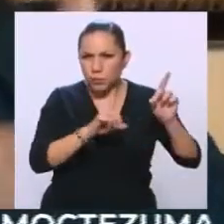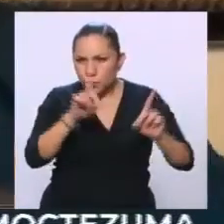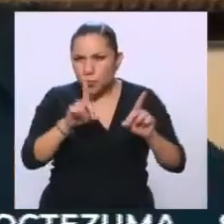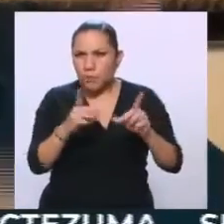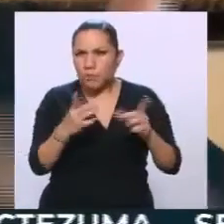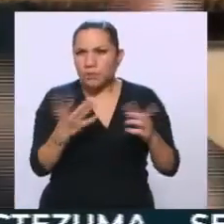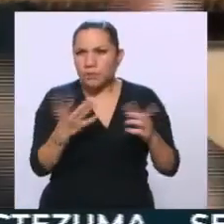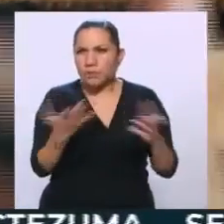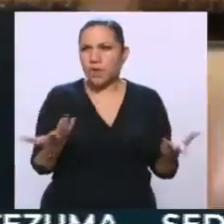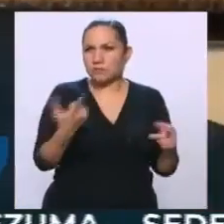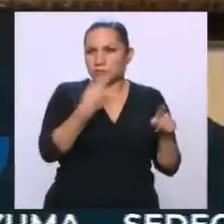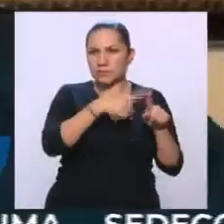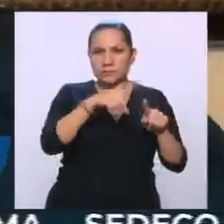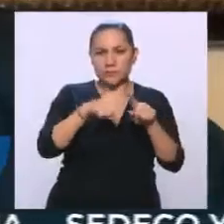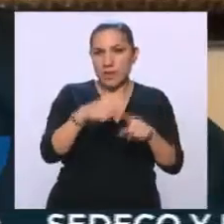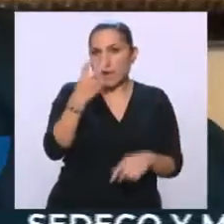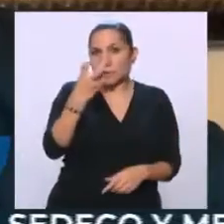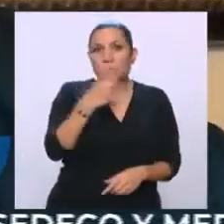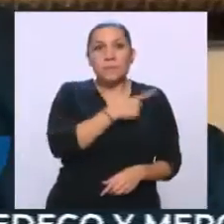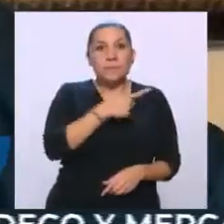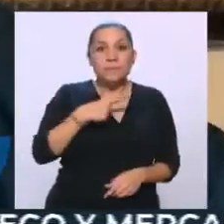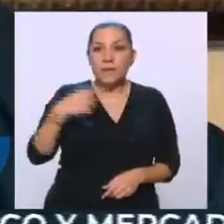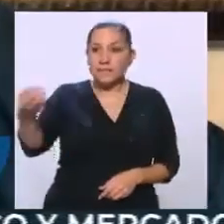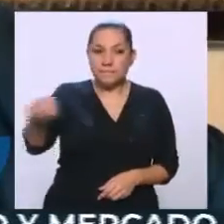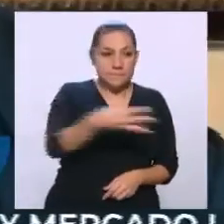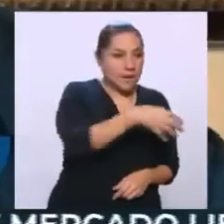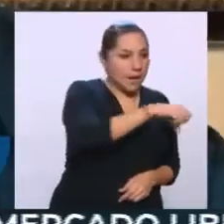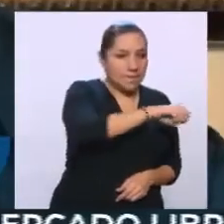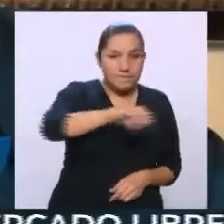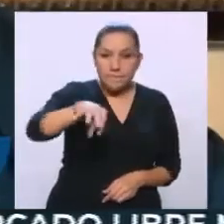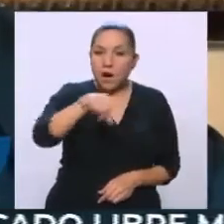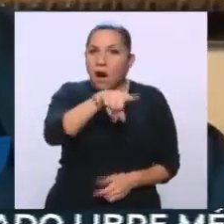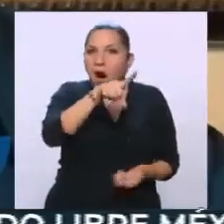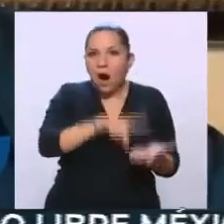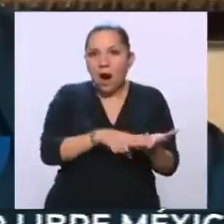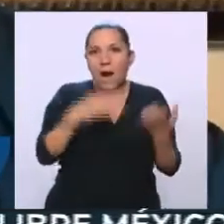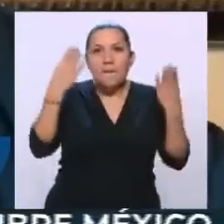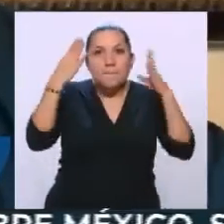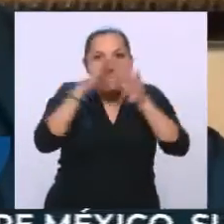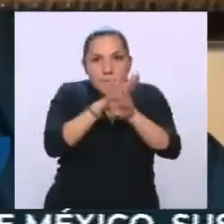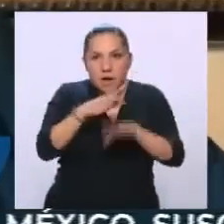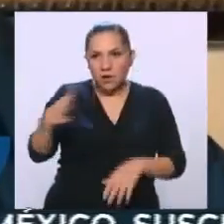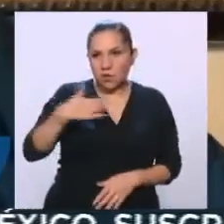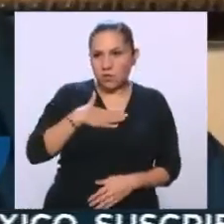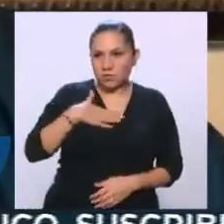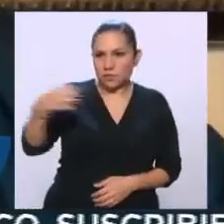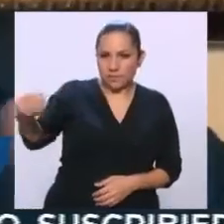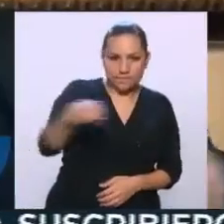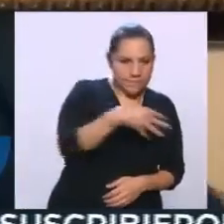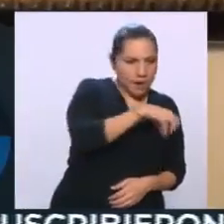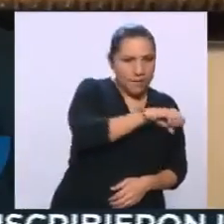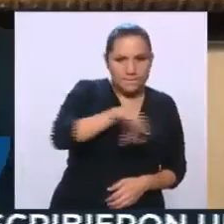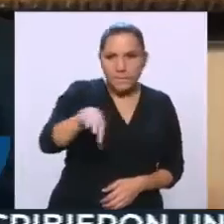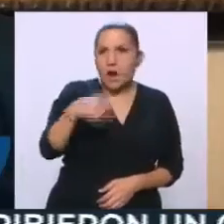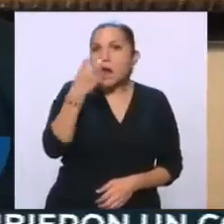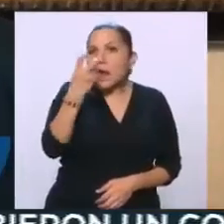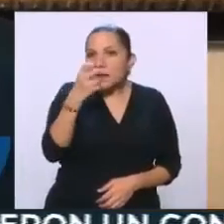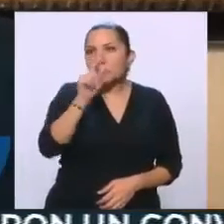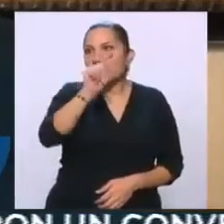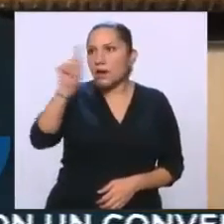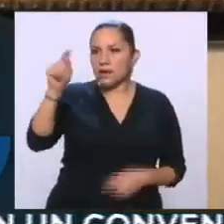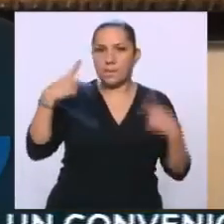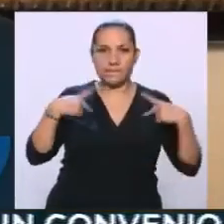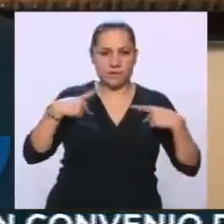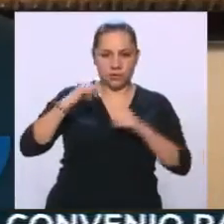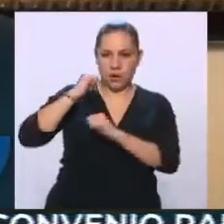mundo, pasan a través de las instituciones financieras y bancarias. Creo que es obligación de los empresarios, así como algunos empresarios tienen,